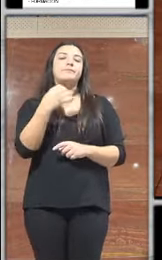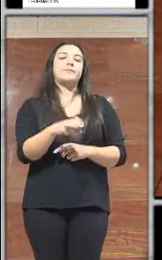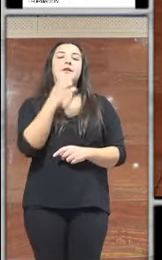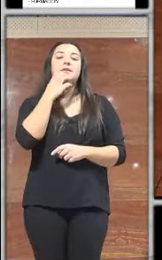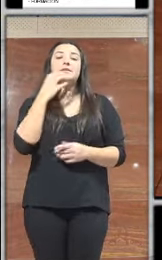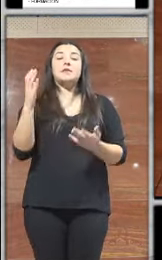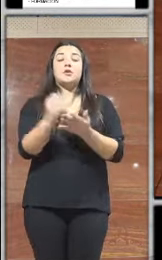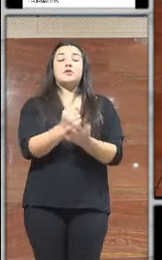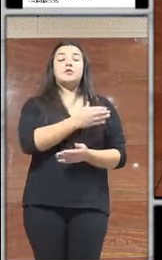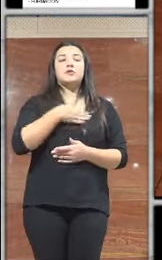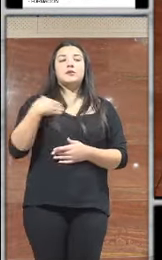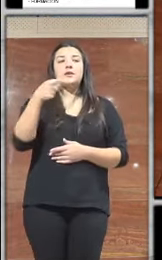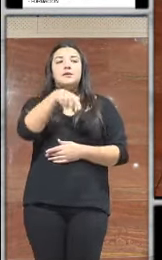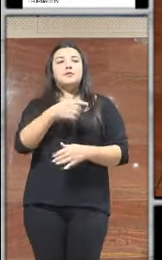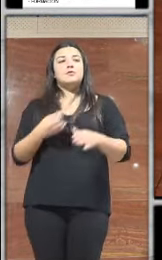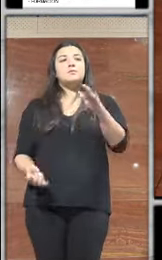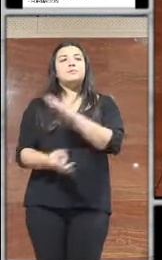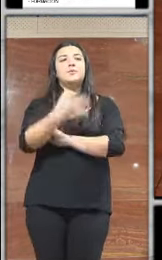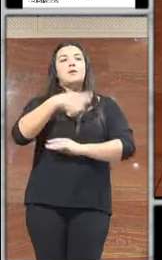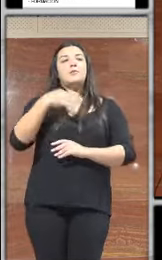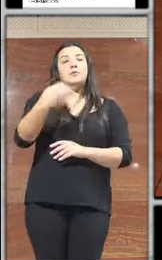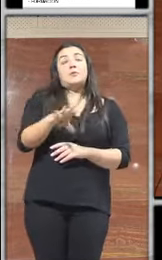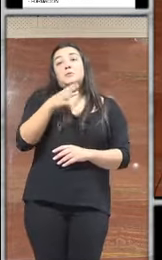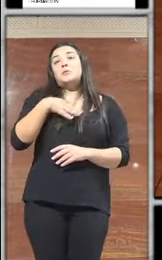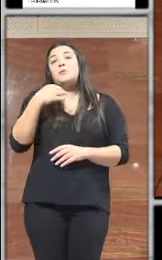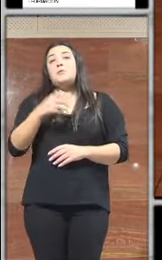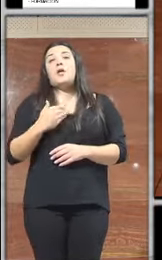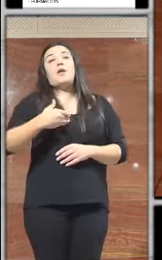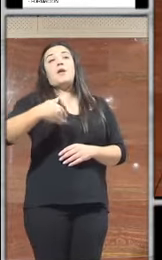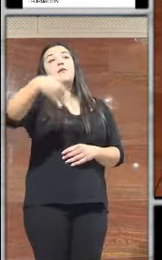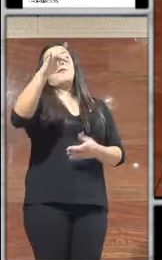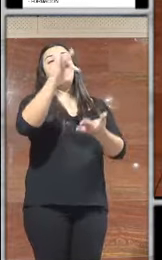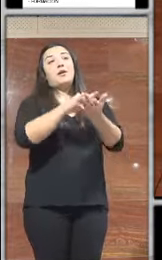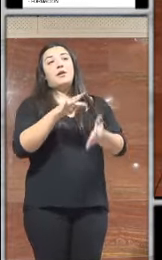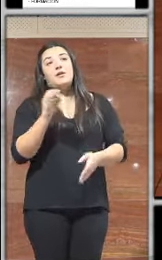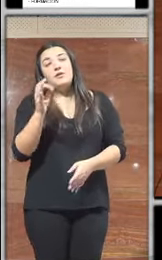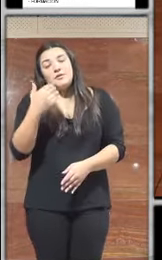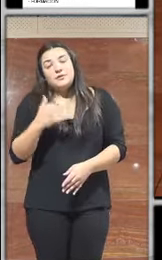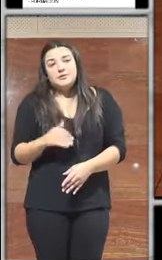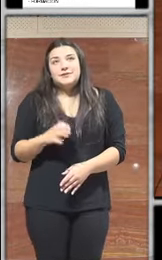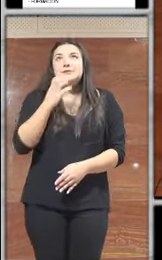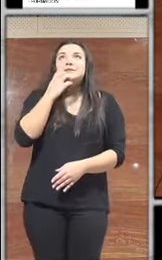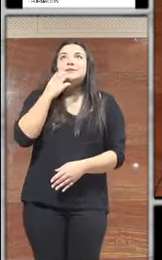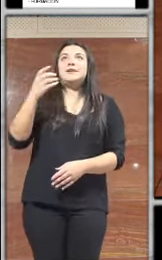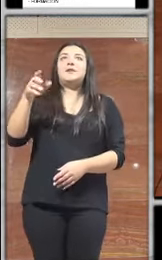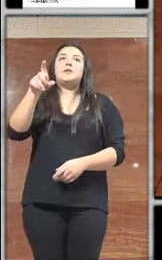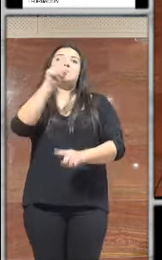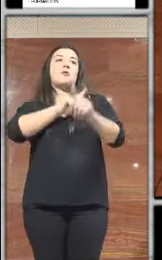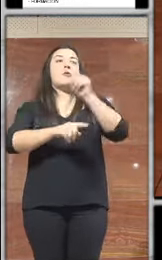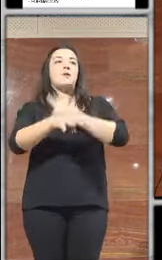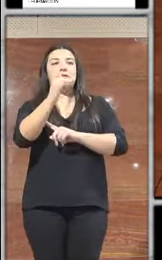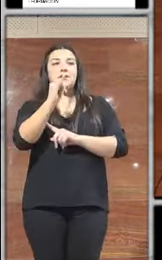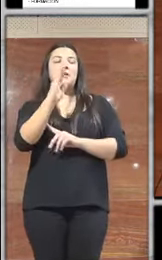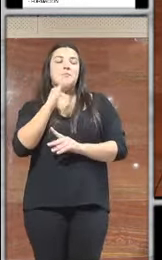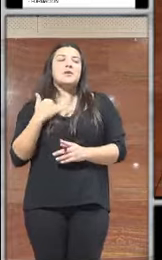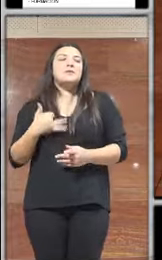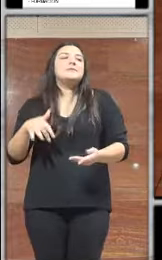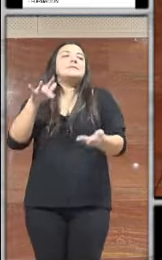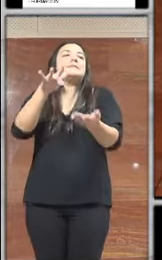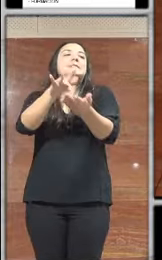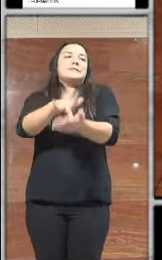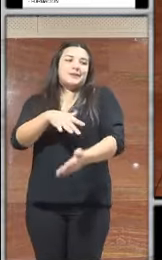quiere, haremos que salga, aunque salga el sol por antequera o aunque caigan chuzos de punta, porque no hay nada como querer hacer